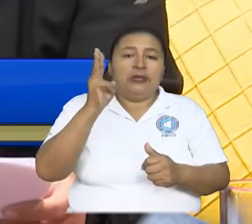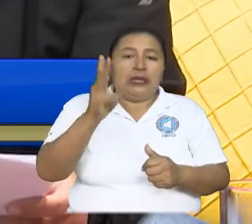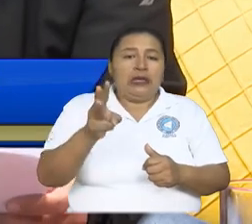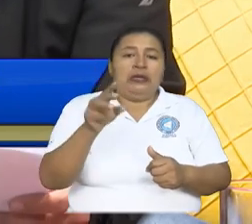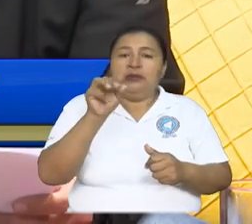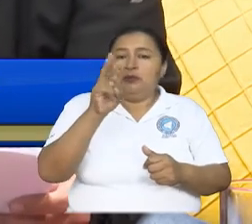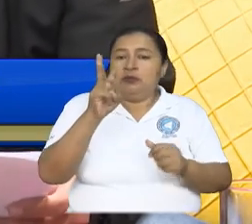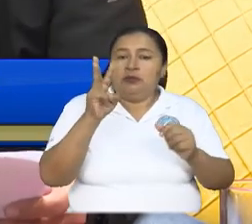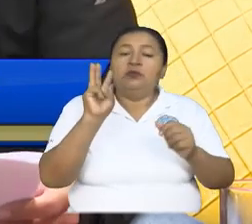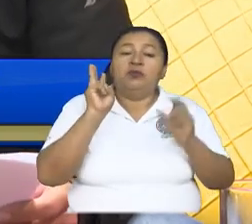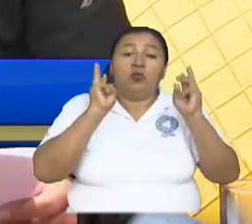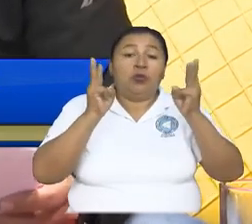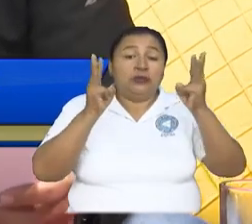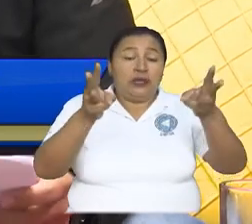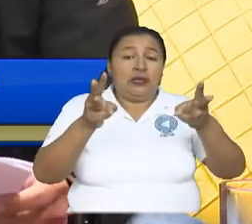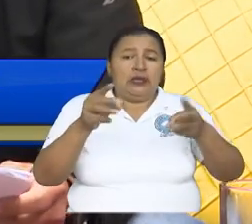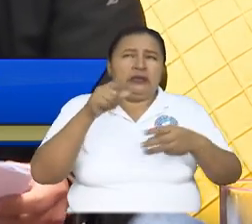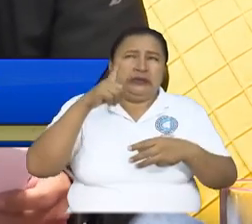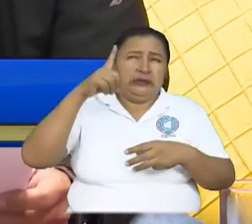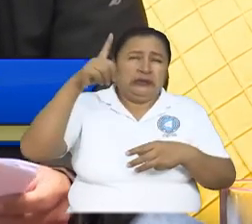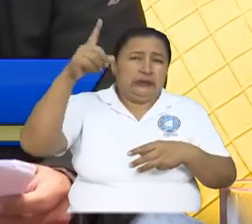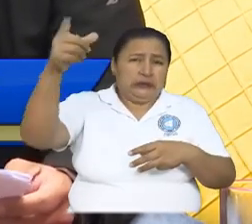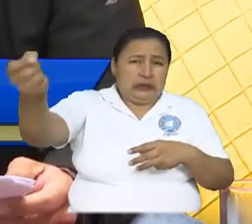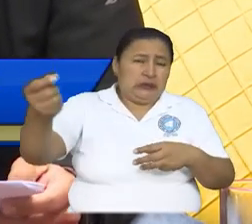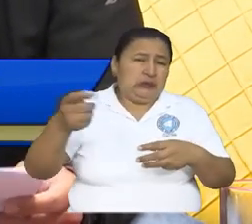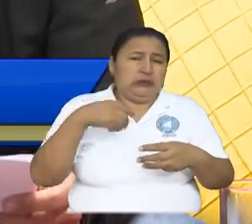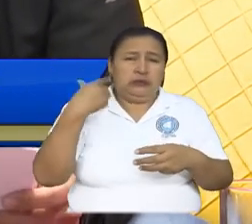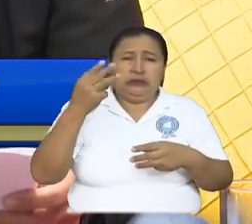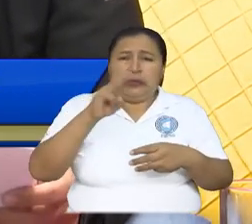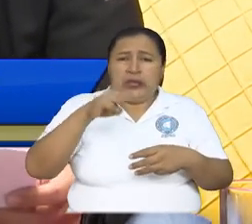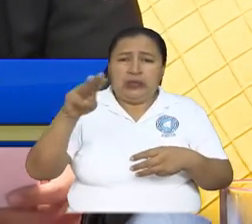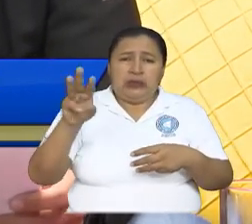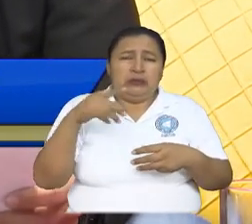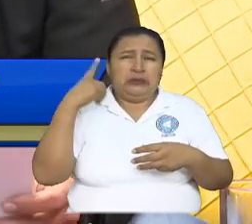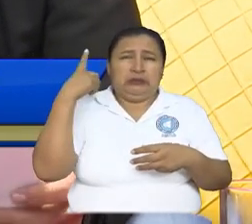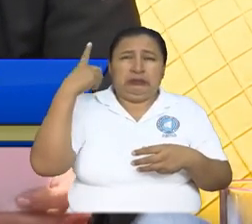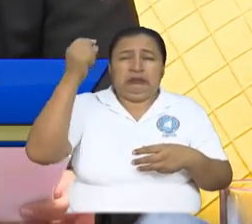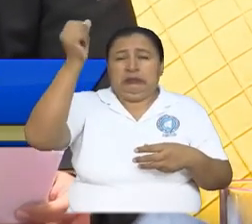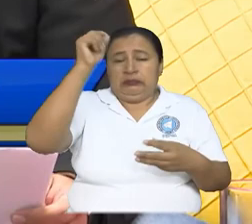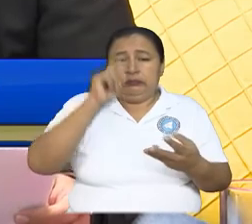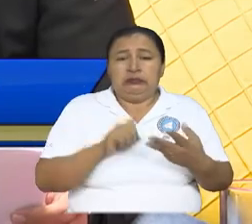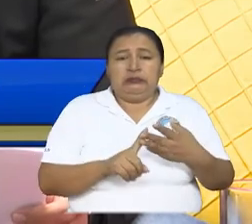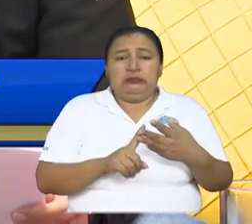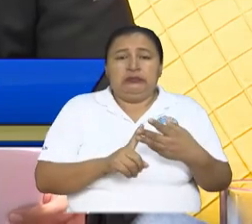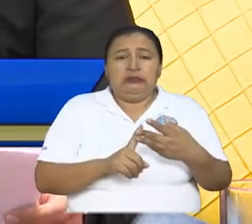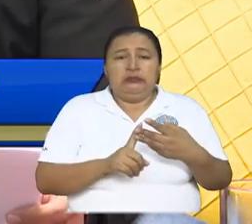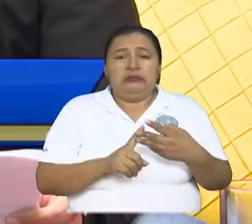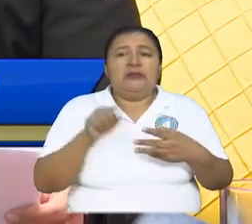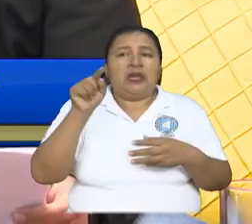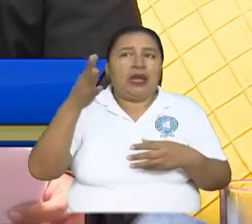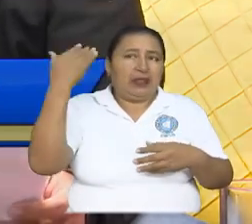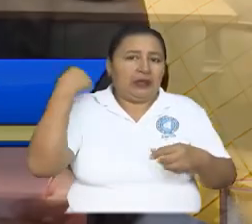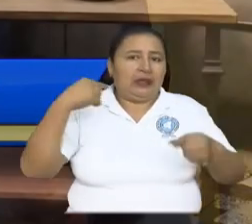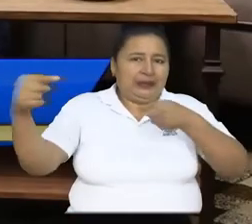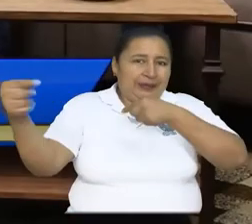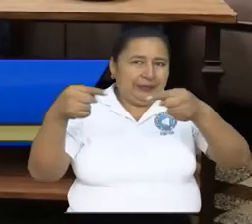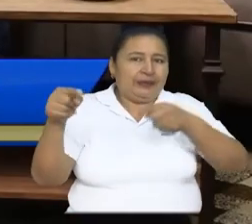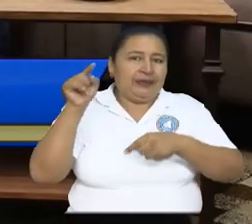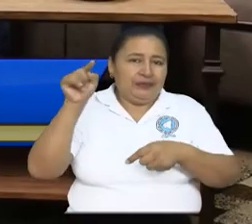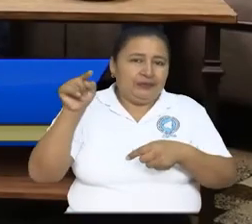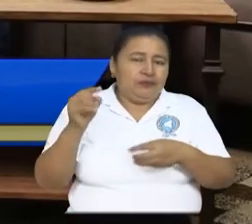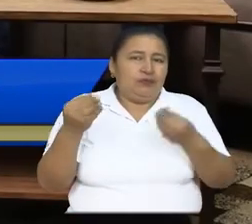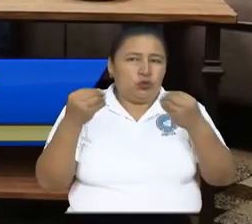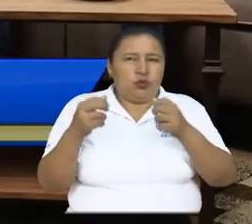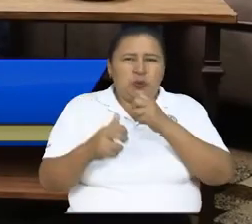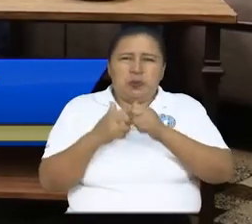hoy ya en la profundidad del territorio es verdad donde fue zona de guerra pues zona de